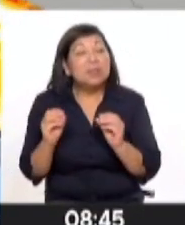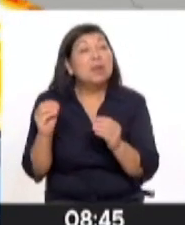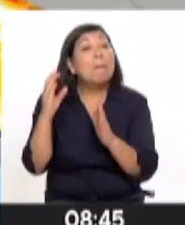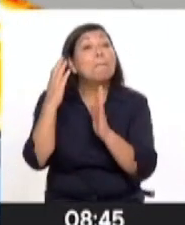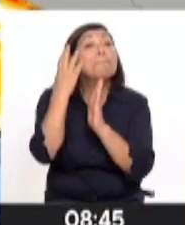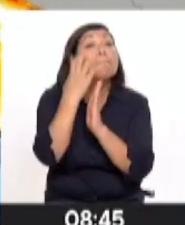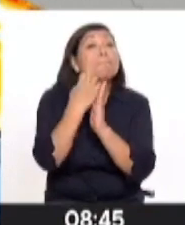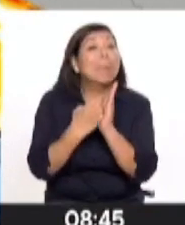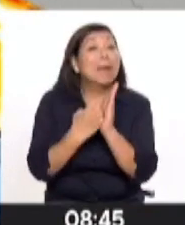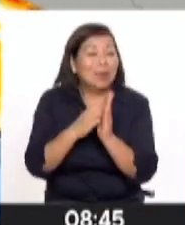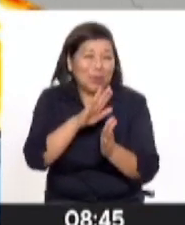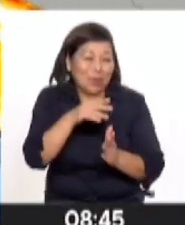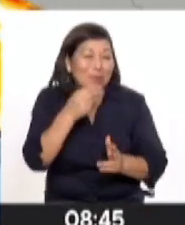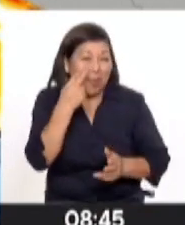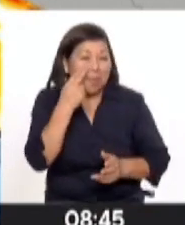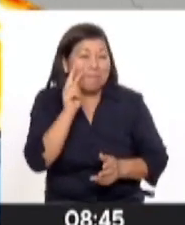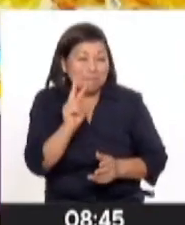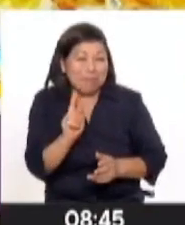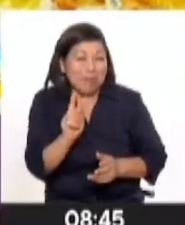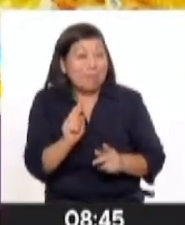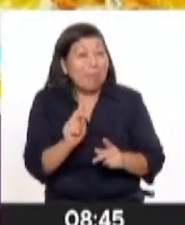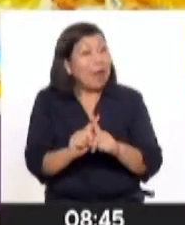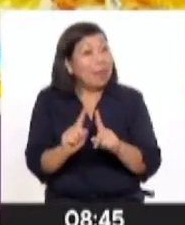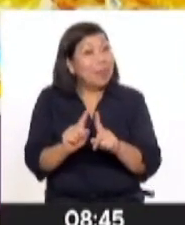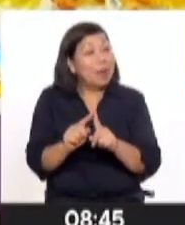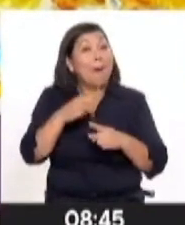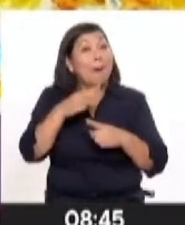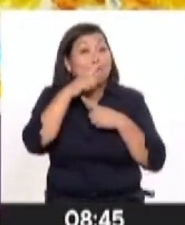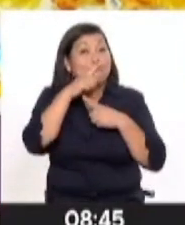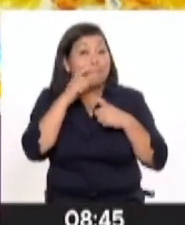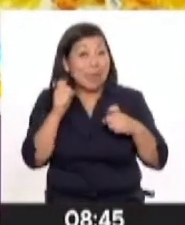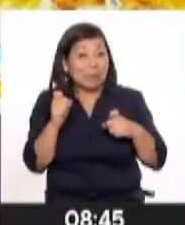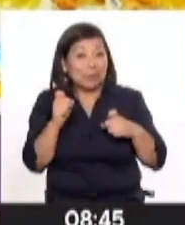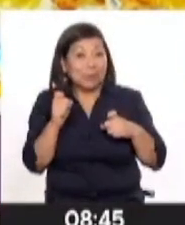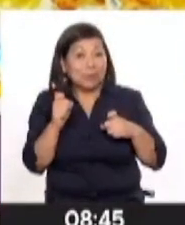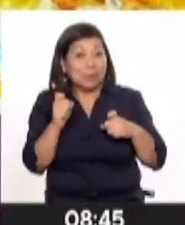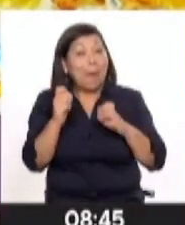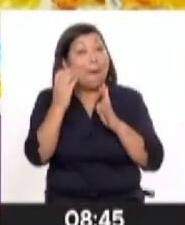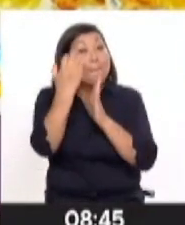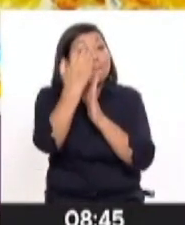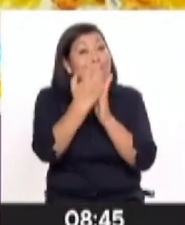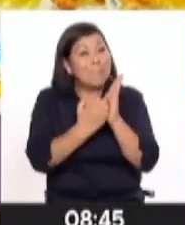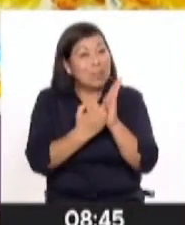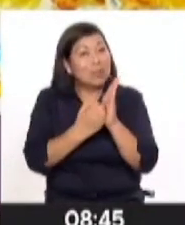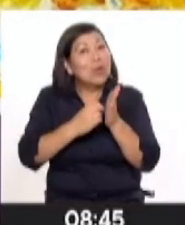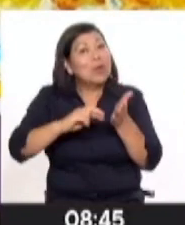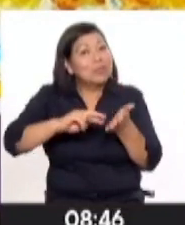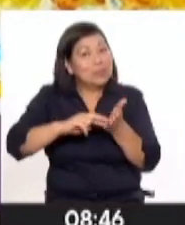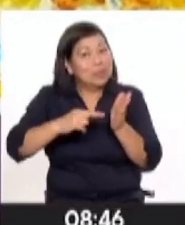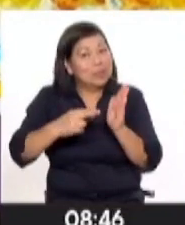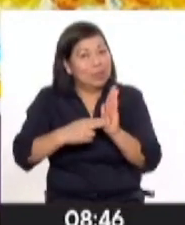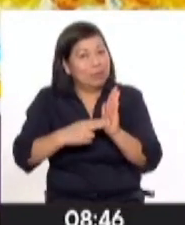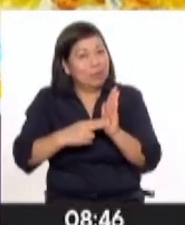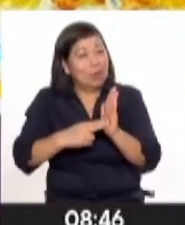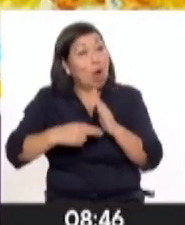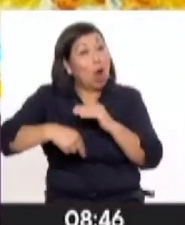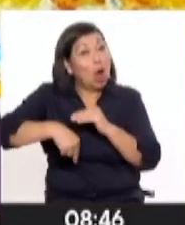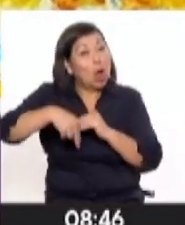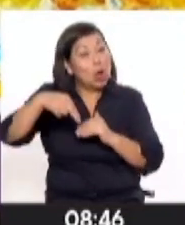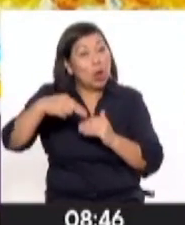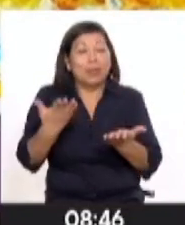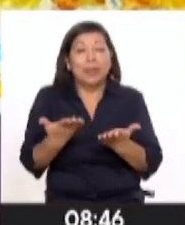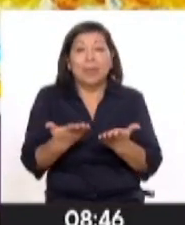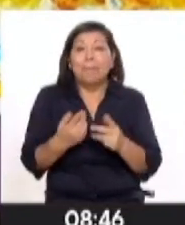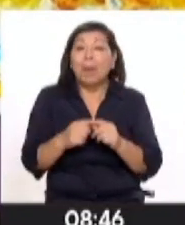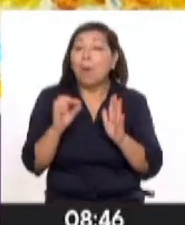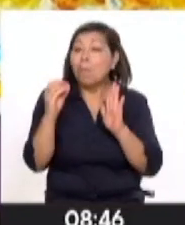disminuyendo. Esto ya lo estamos notando. A diferencia de marzo, ahora ya tenemos una disminución bastante significativa de las lluvias en la zona norte. Tenemos